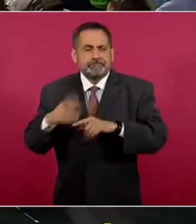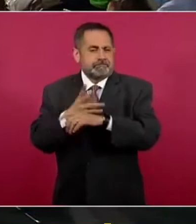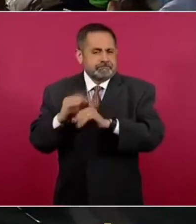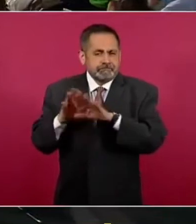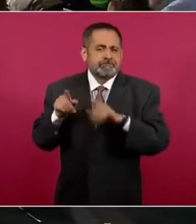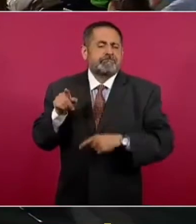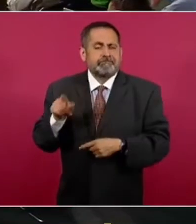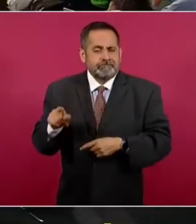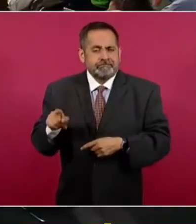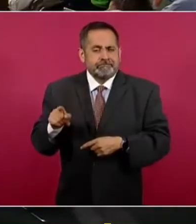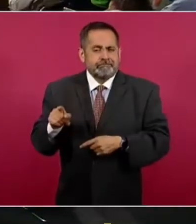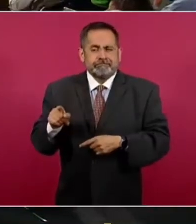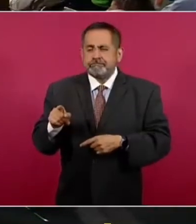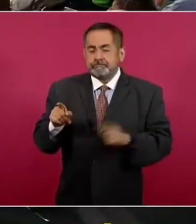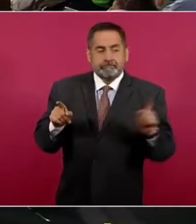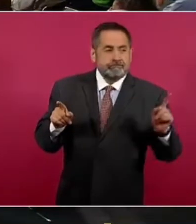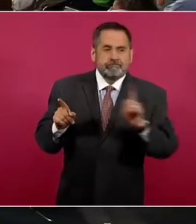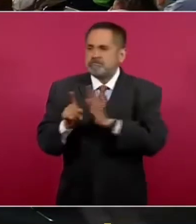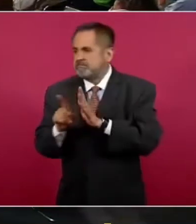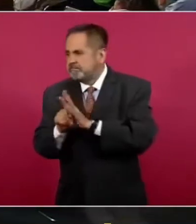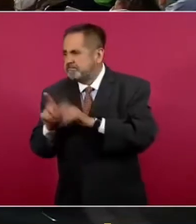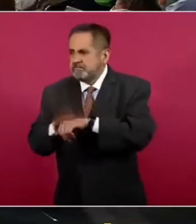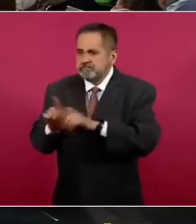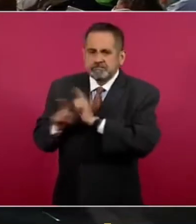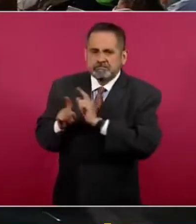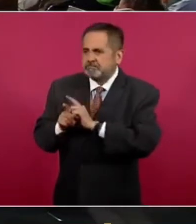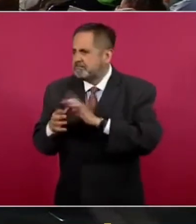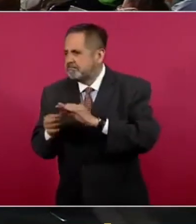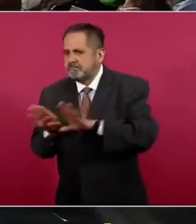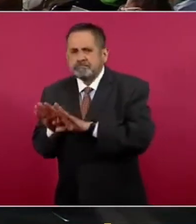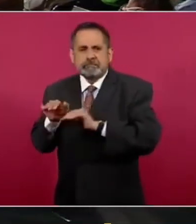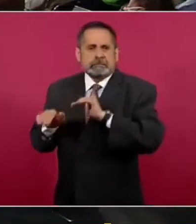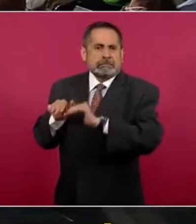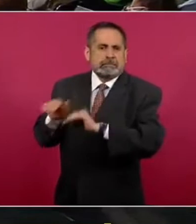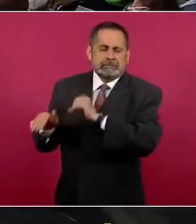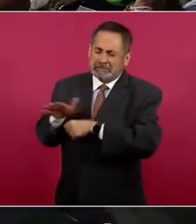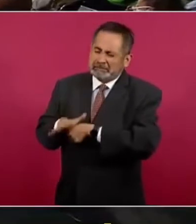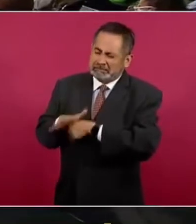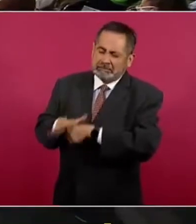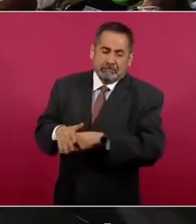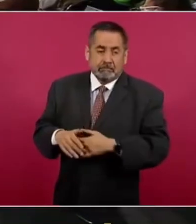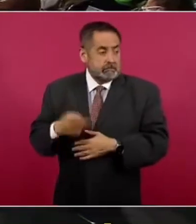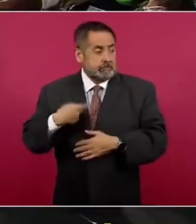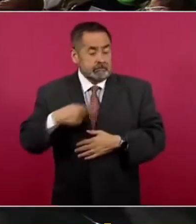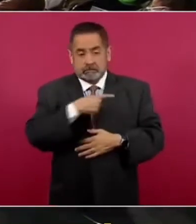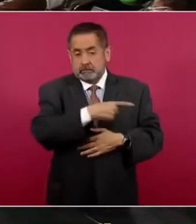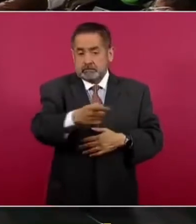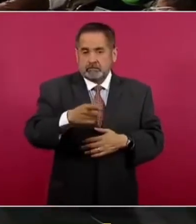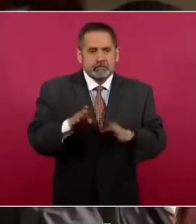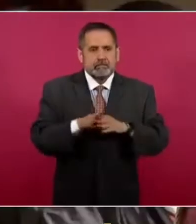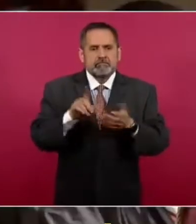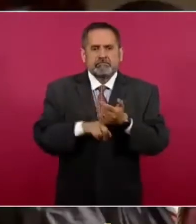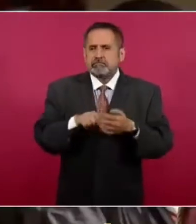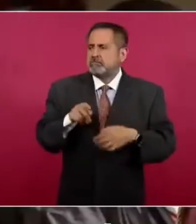Transparencia y Participación Ciudadana. Y bueno, pues como ya veíamos, estos personeros pueden llegar incluso